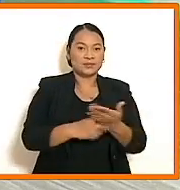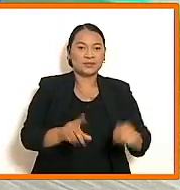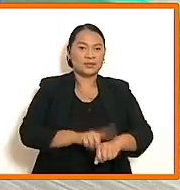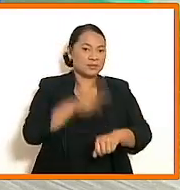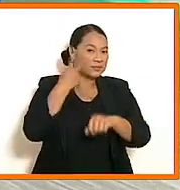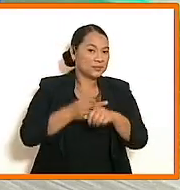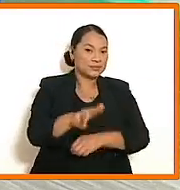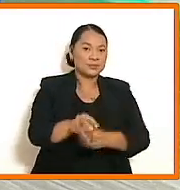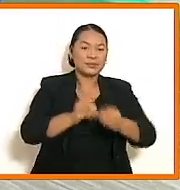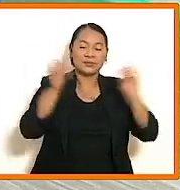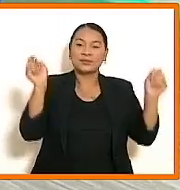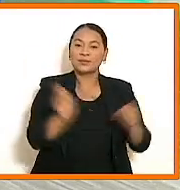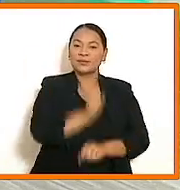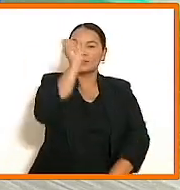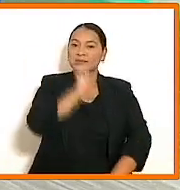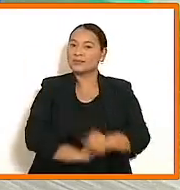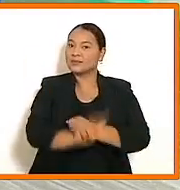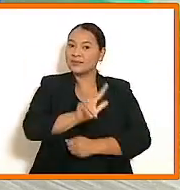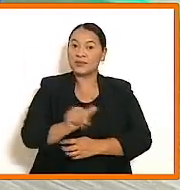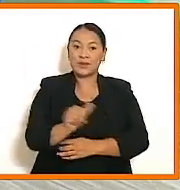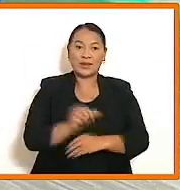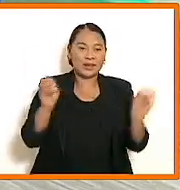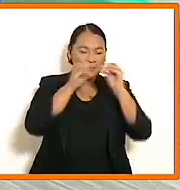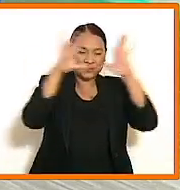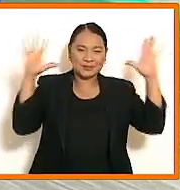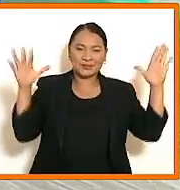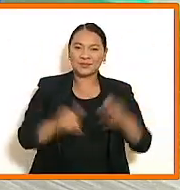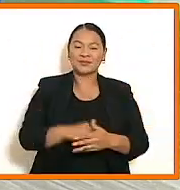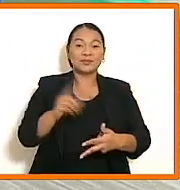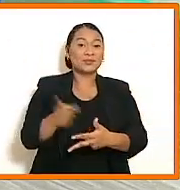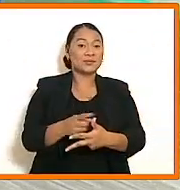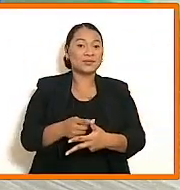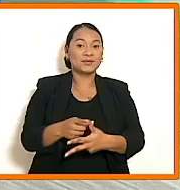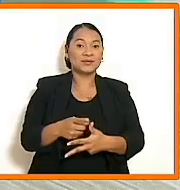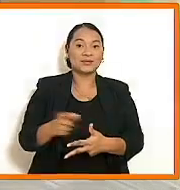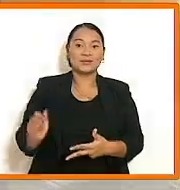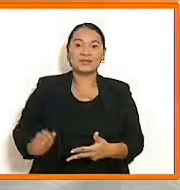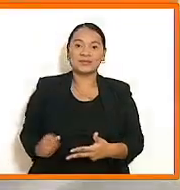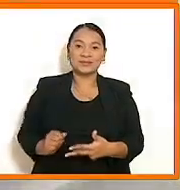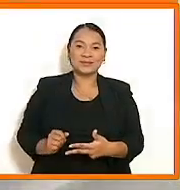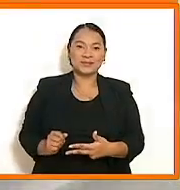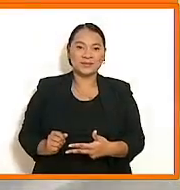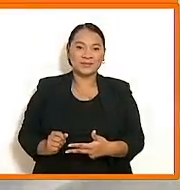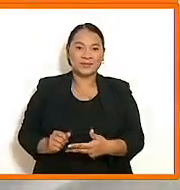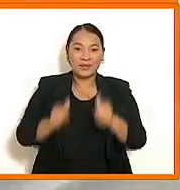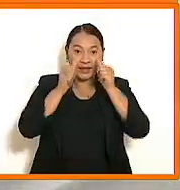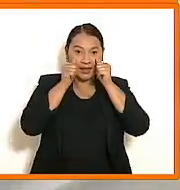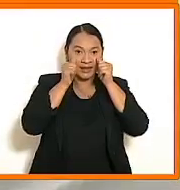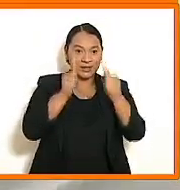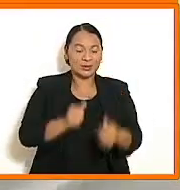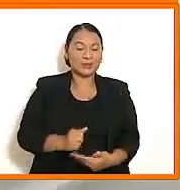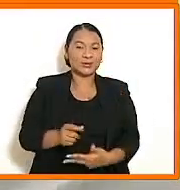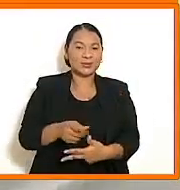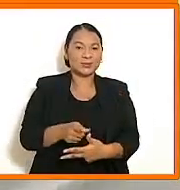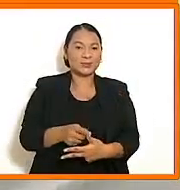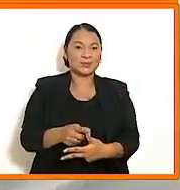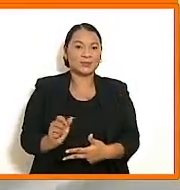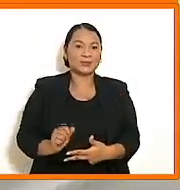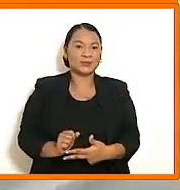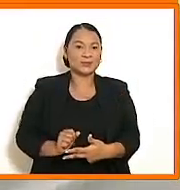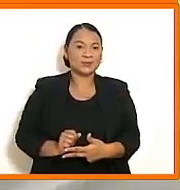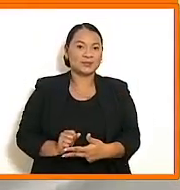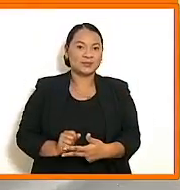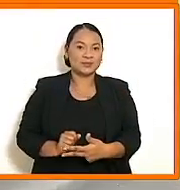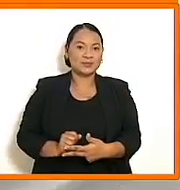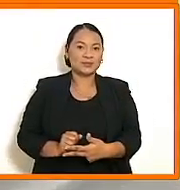tres números favorecidos para Pega 3 en esta mañana. Tu primer número ganador es, atentos, porque este